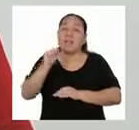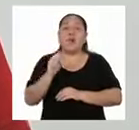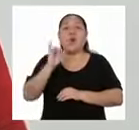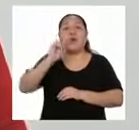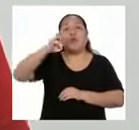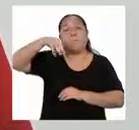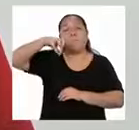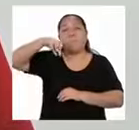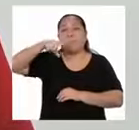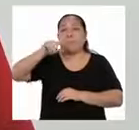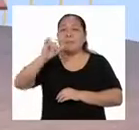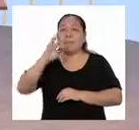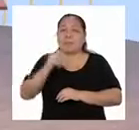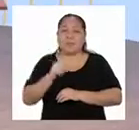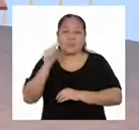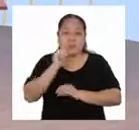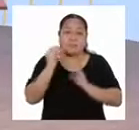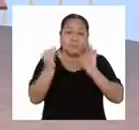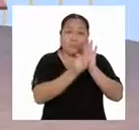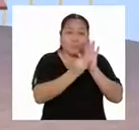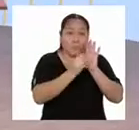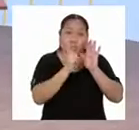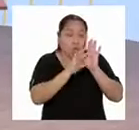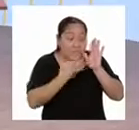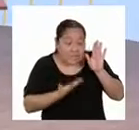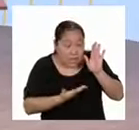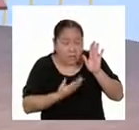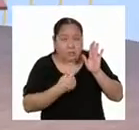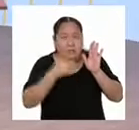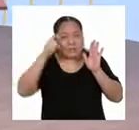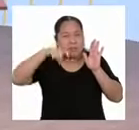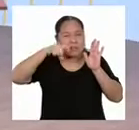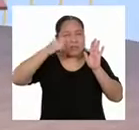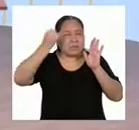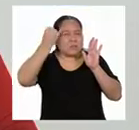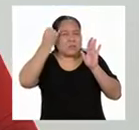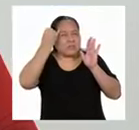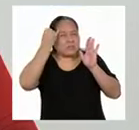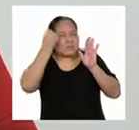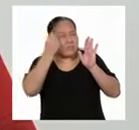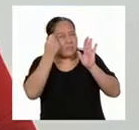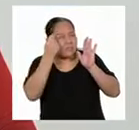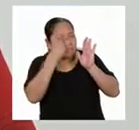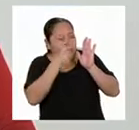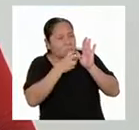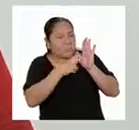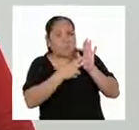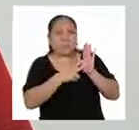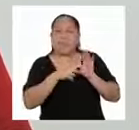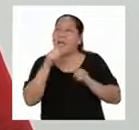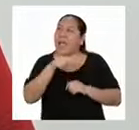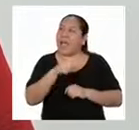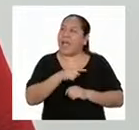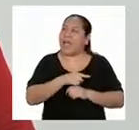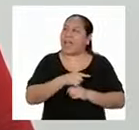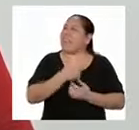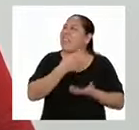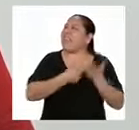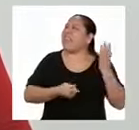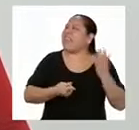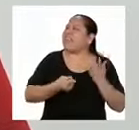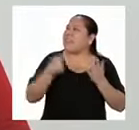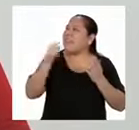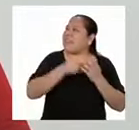implícito, habrá que deducirlo. ¿Bastaría con preguntarme de qué trata el texto? Esa es la pregunta